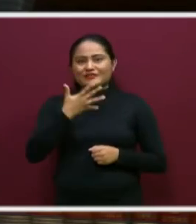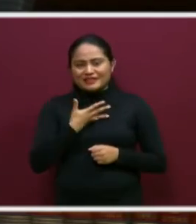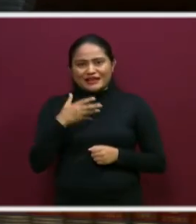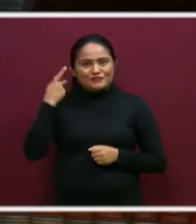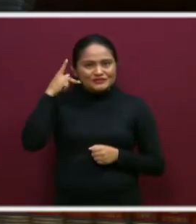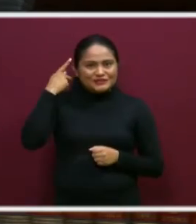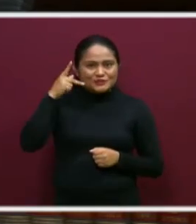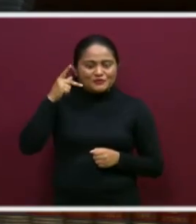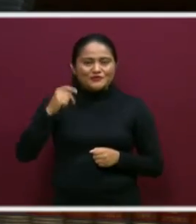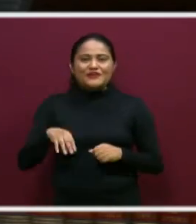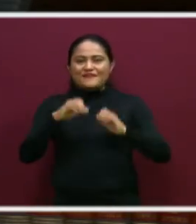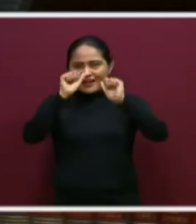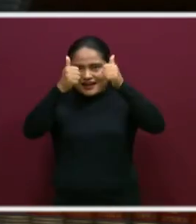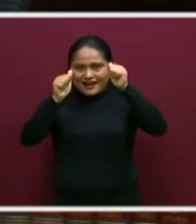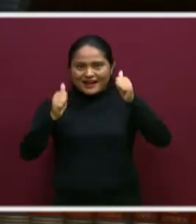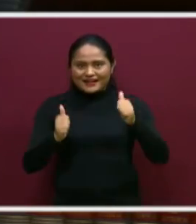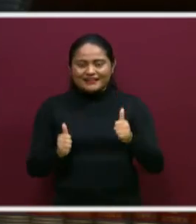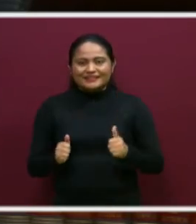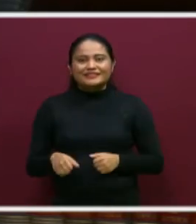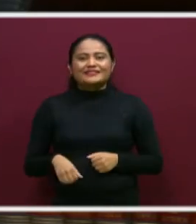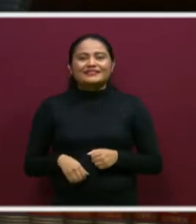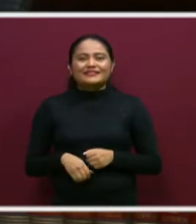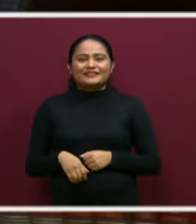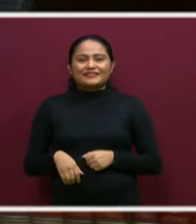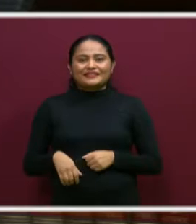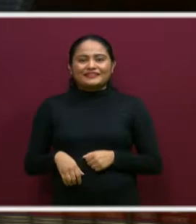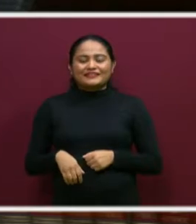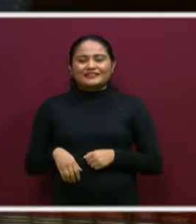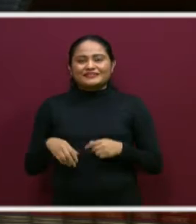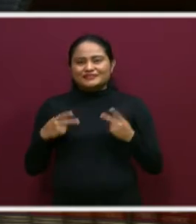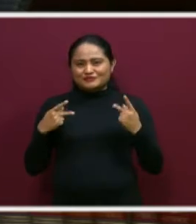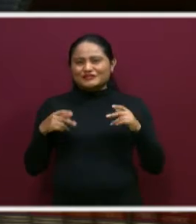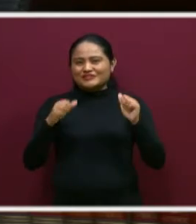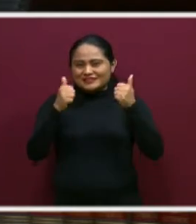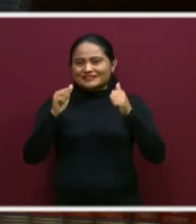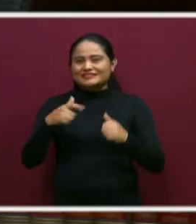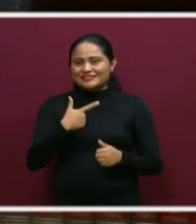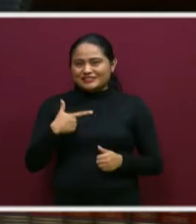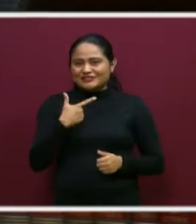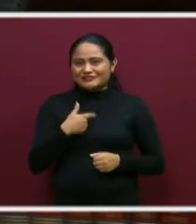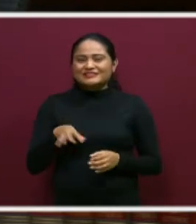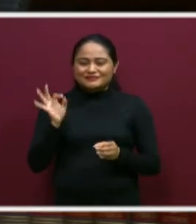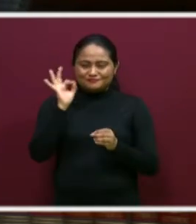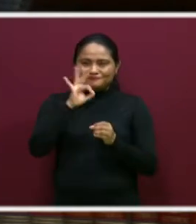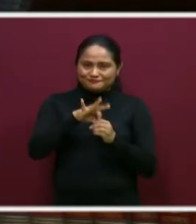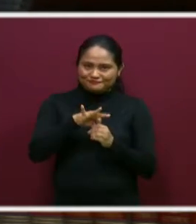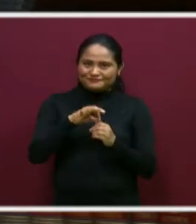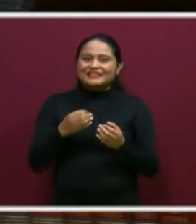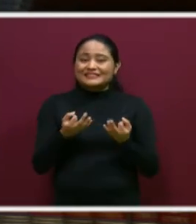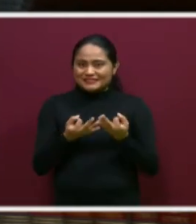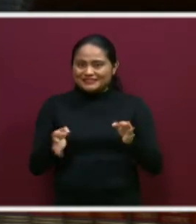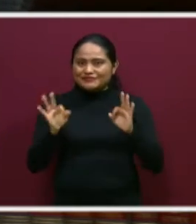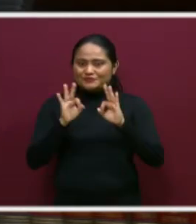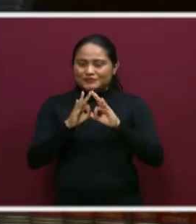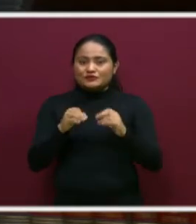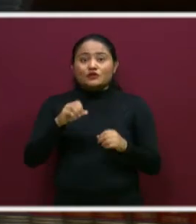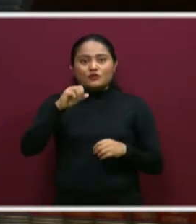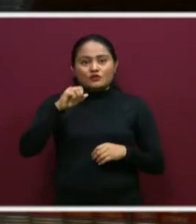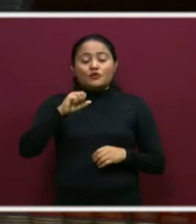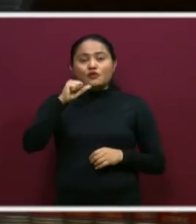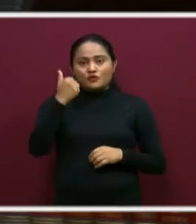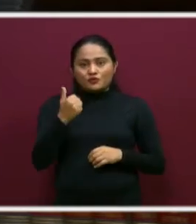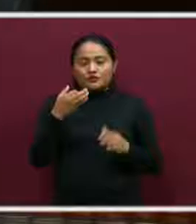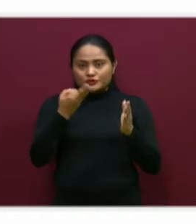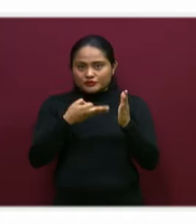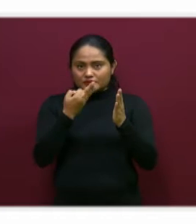escritores reconocidos en puebla es dejar estas semillitas otro taller que ese sería el de leer y escribir con el corazón